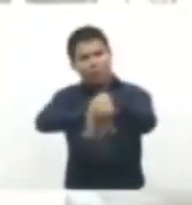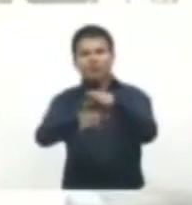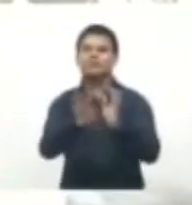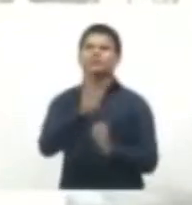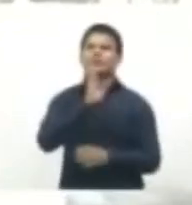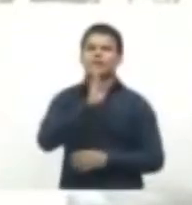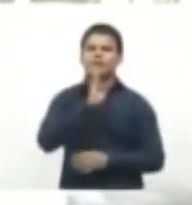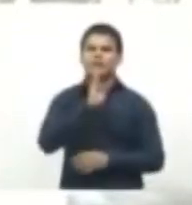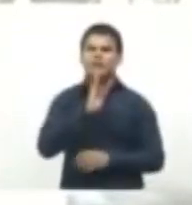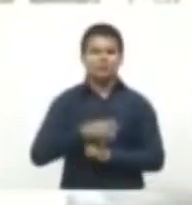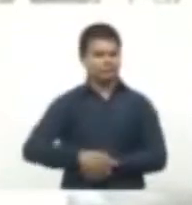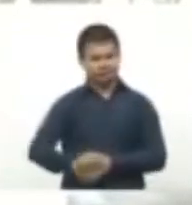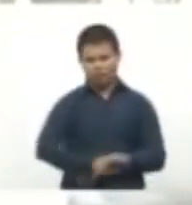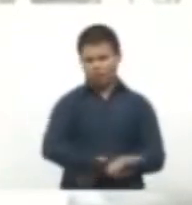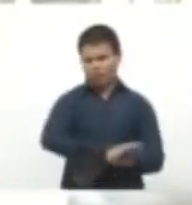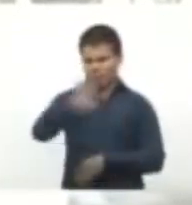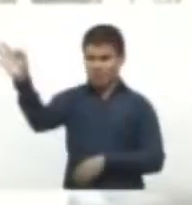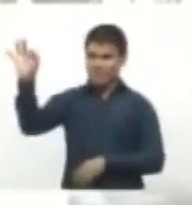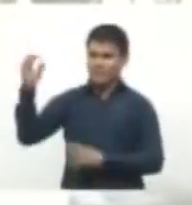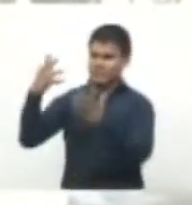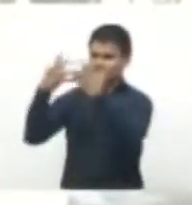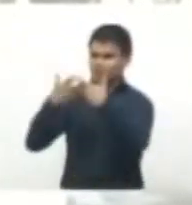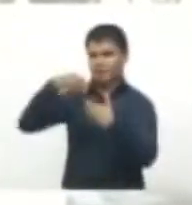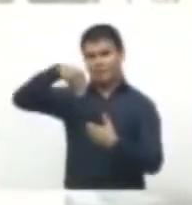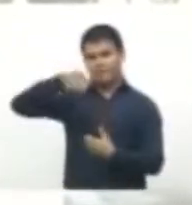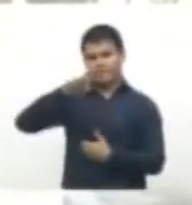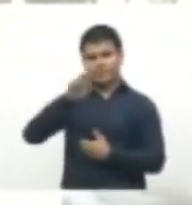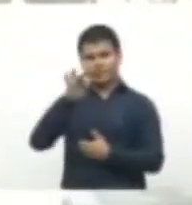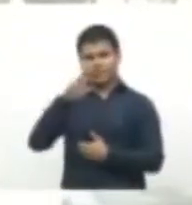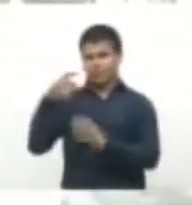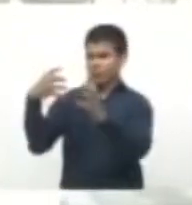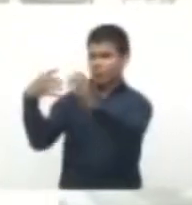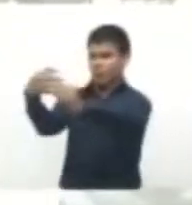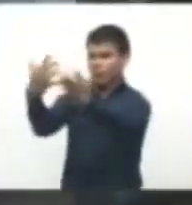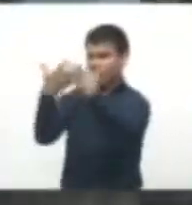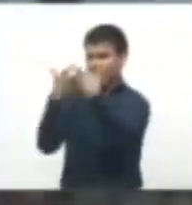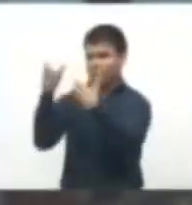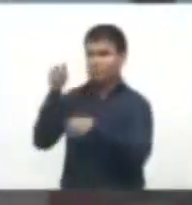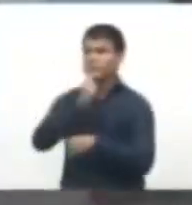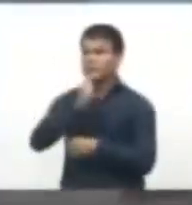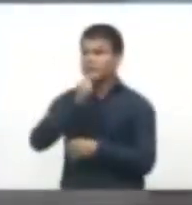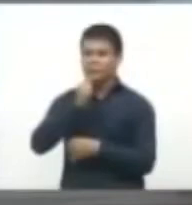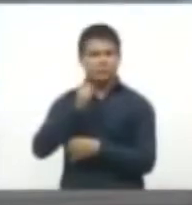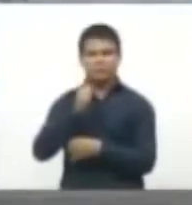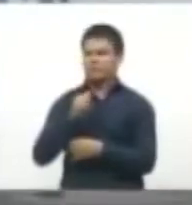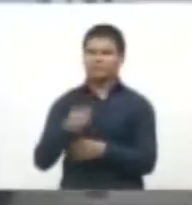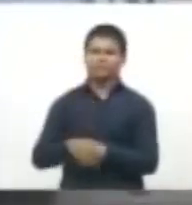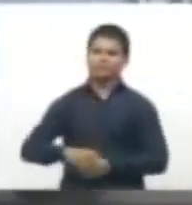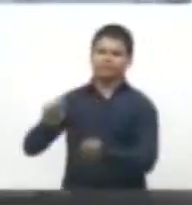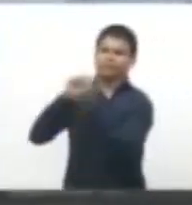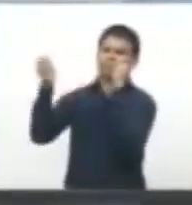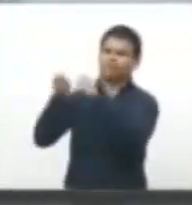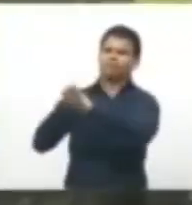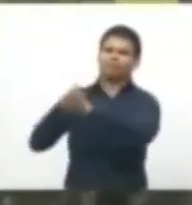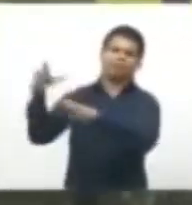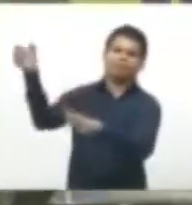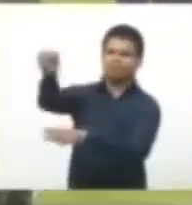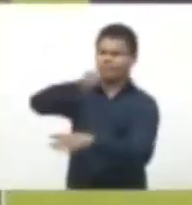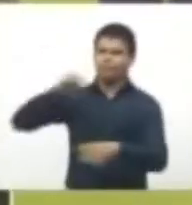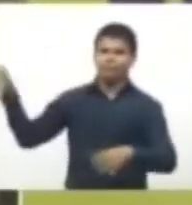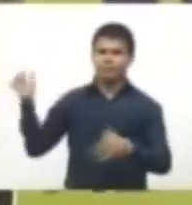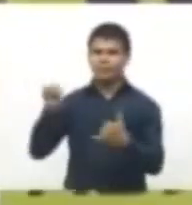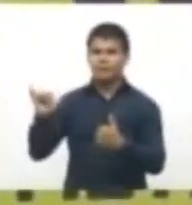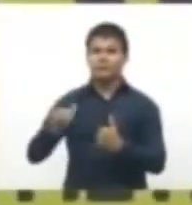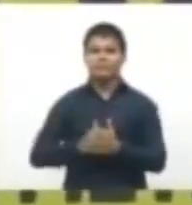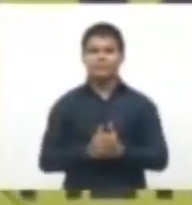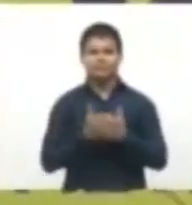marcha del No Más Metro Agua, para el próximo martes 14 a las 3 de la tarde. Le preguntamos a los amarios qué opinan sobre la recolección de firmas